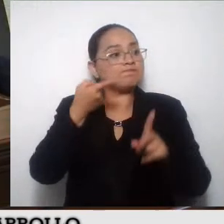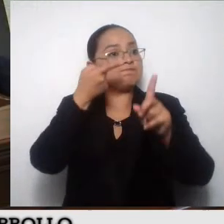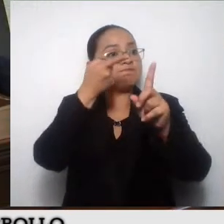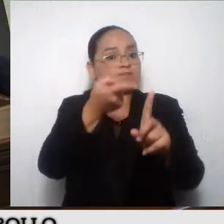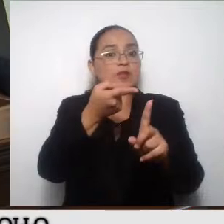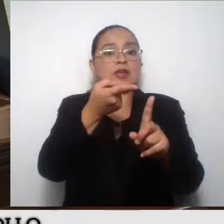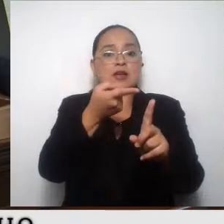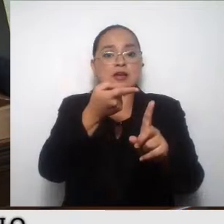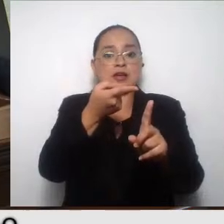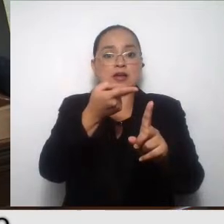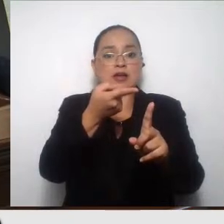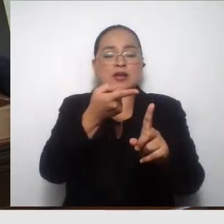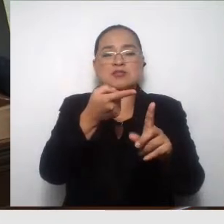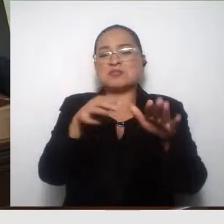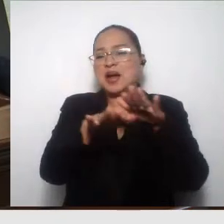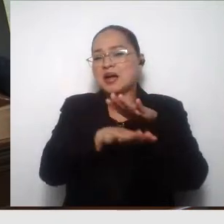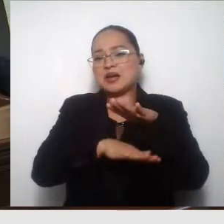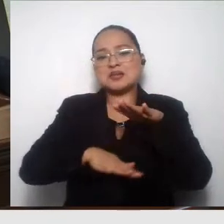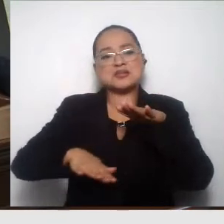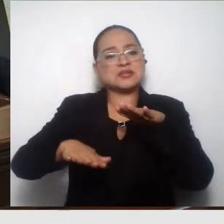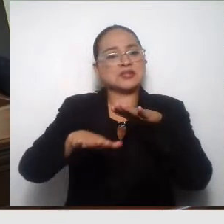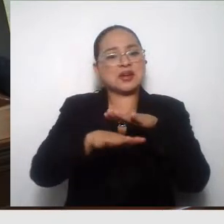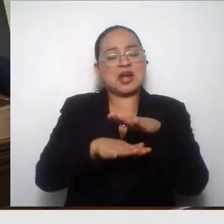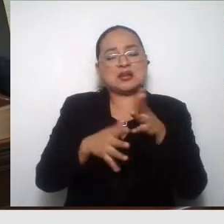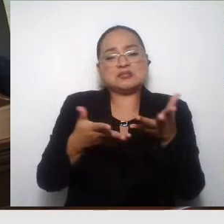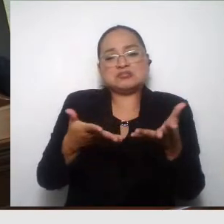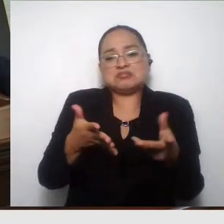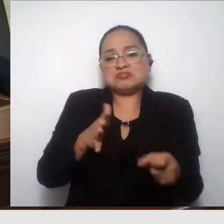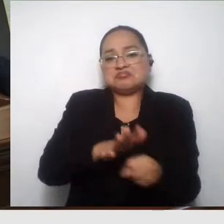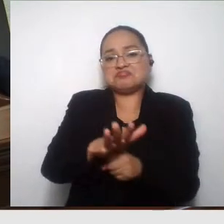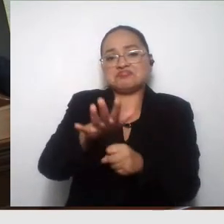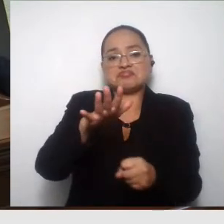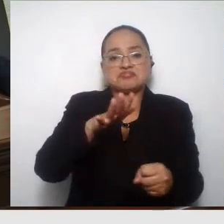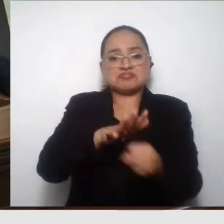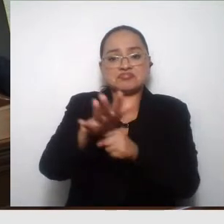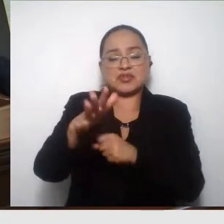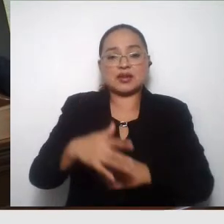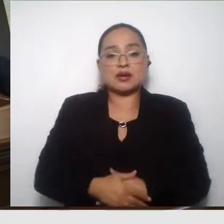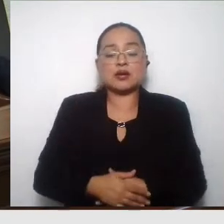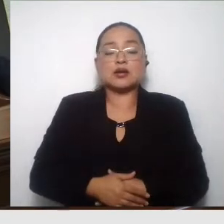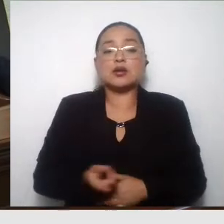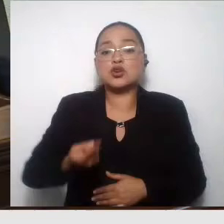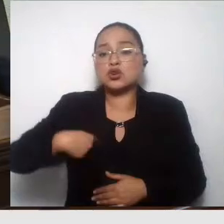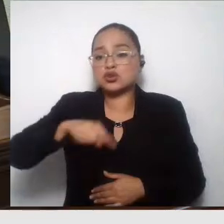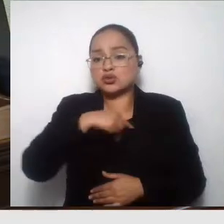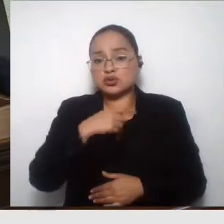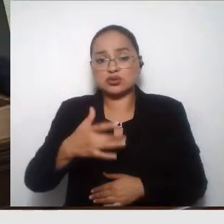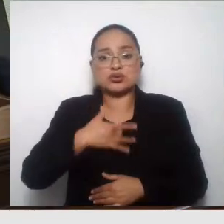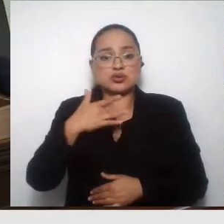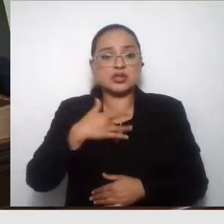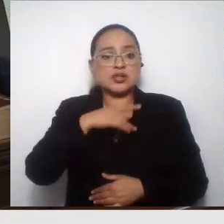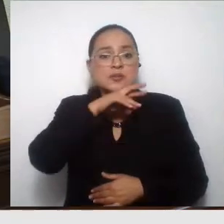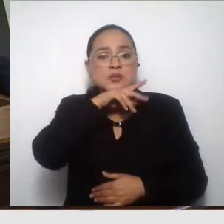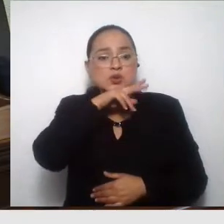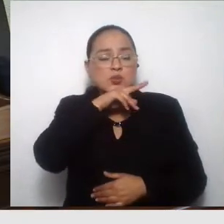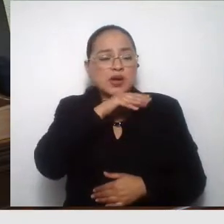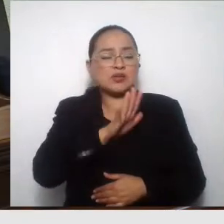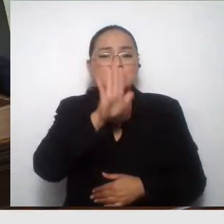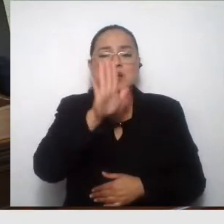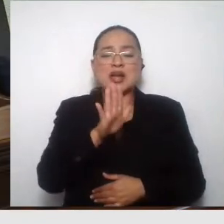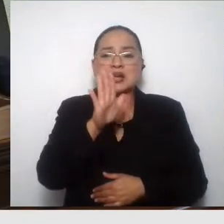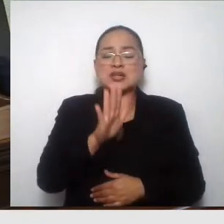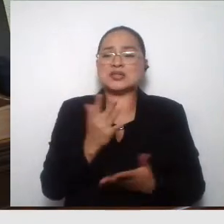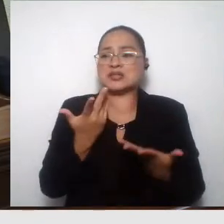muy básicas, muy elementales. Nos preocupa una barda muy baja en